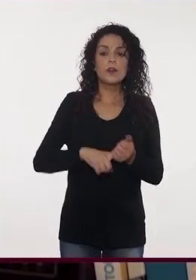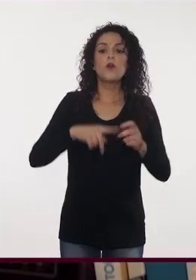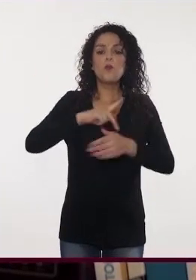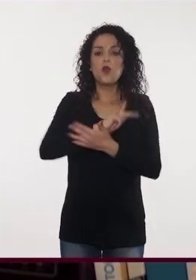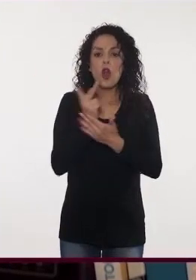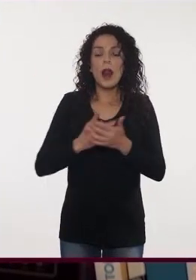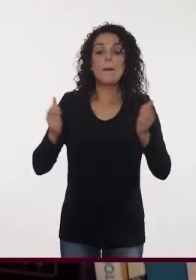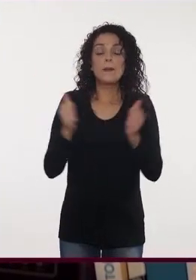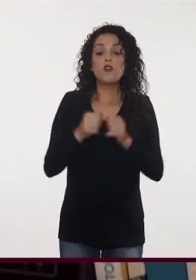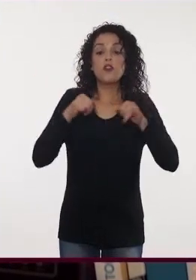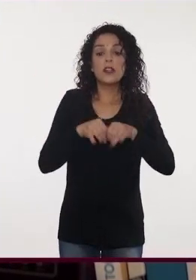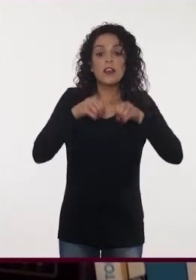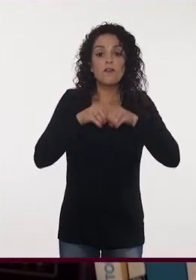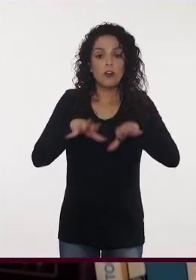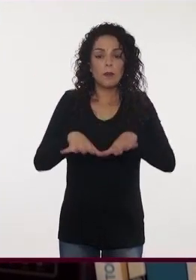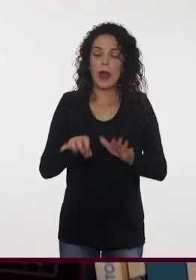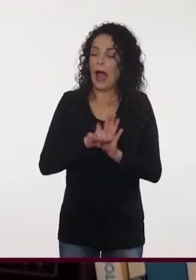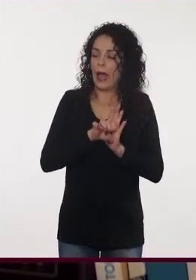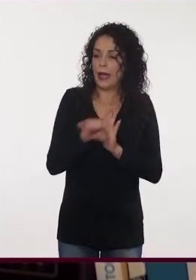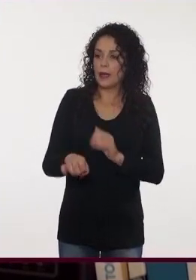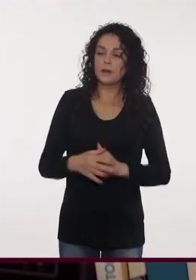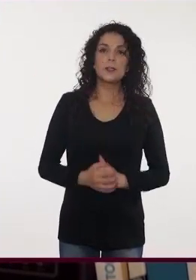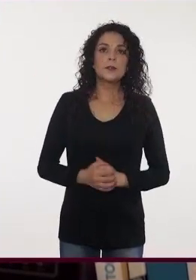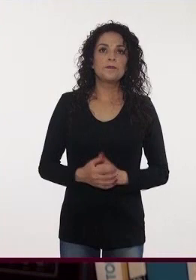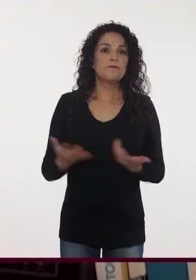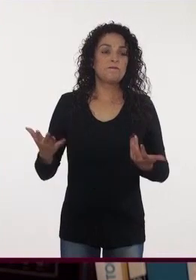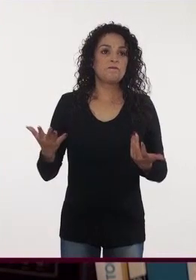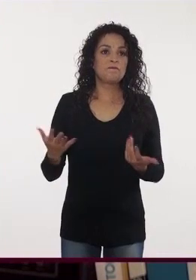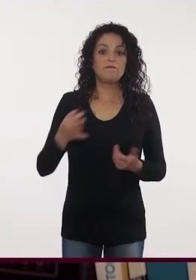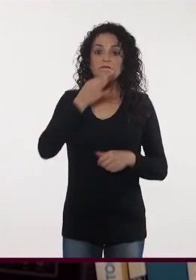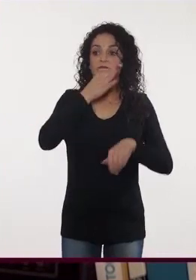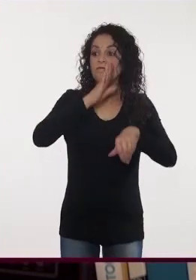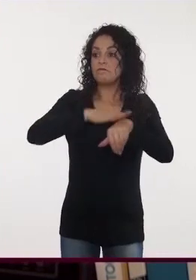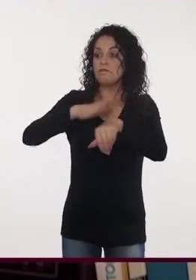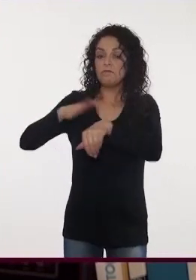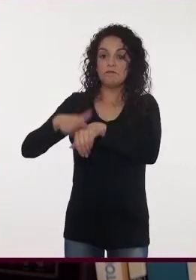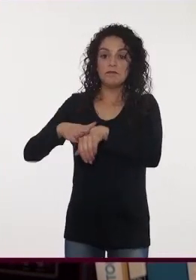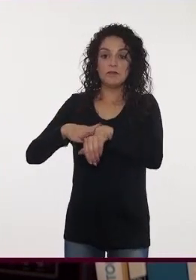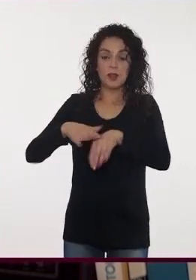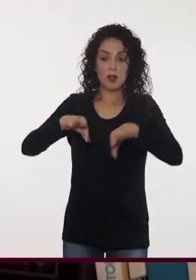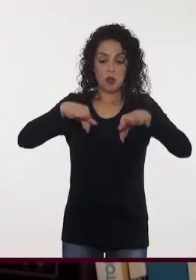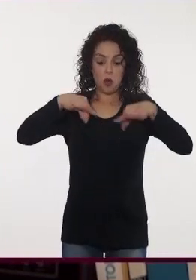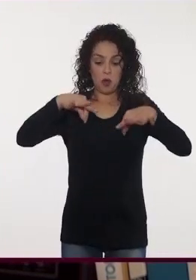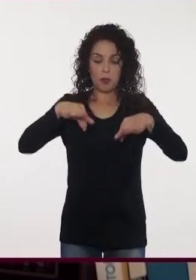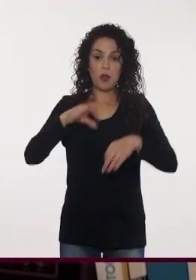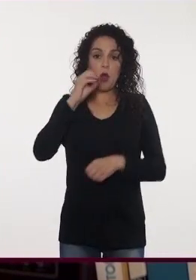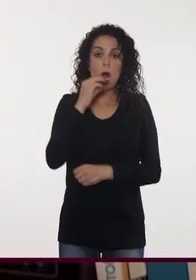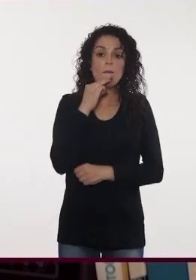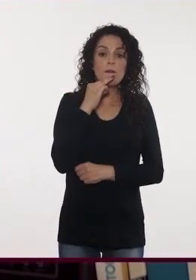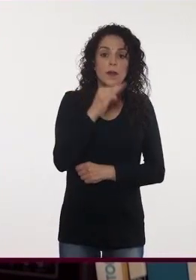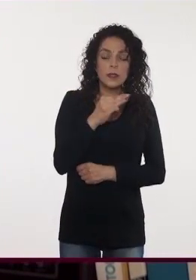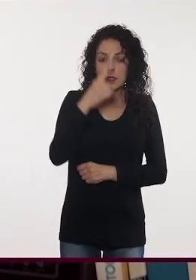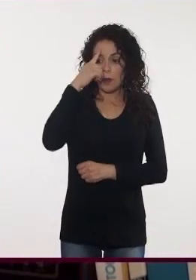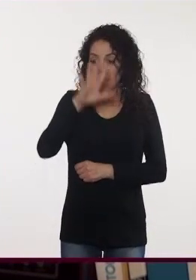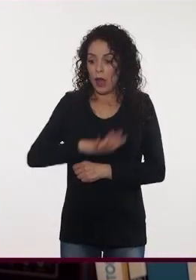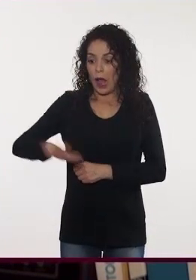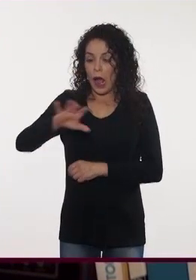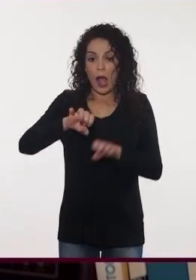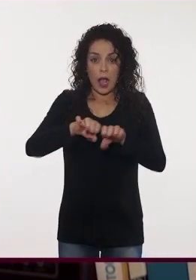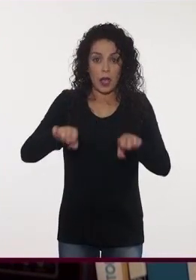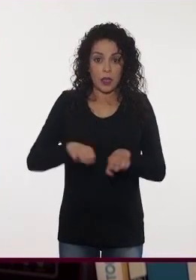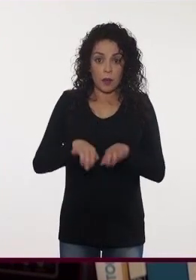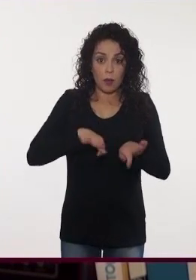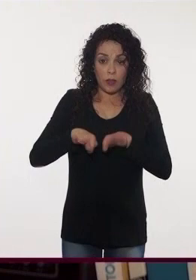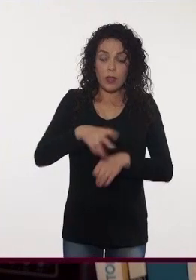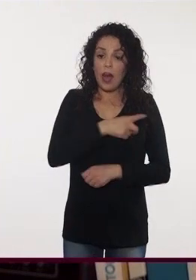informáticos. Asegurarse, por ejemplo, de que las instrucciones, comunicados o mensajes entre los equipos de trabajo se